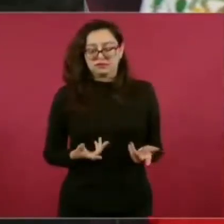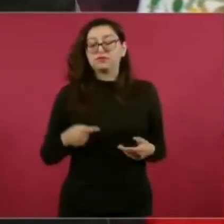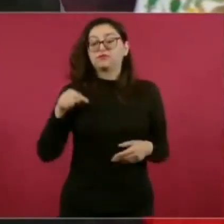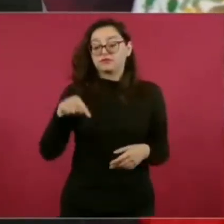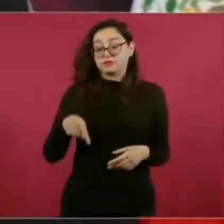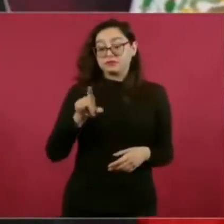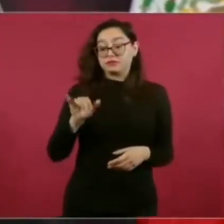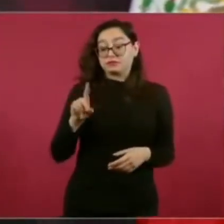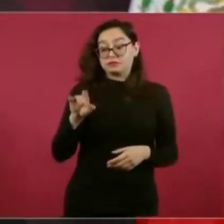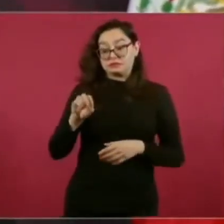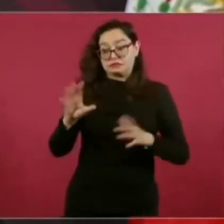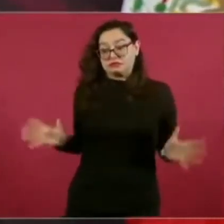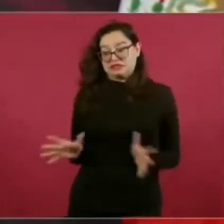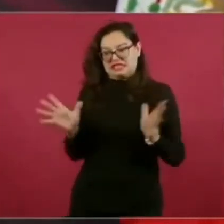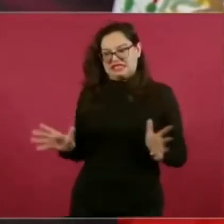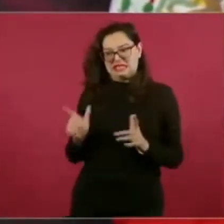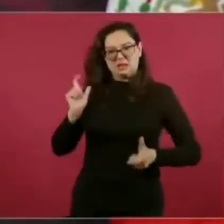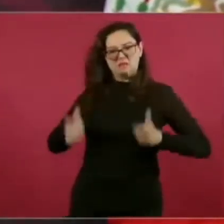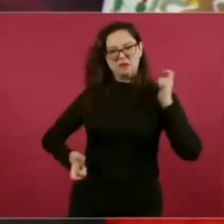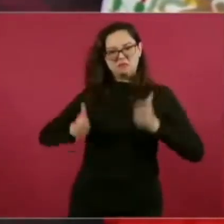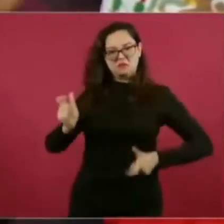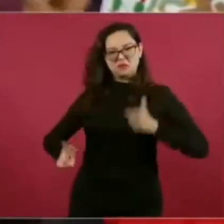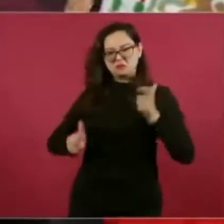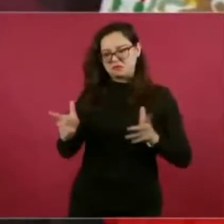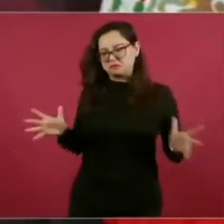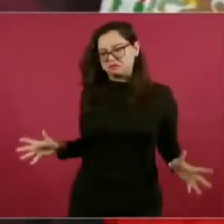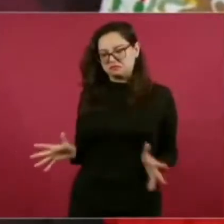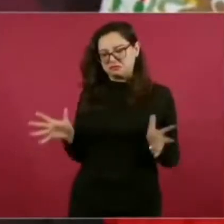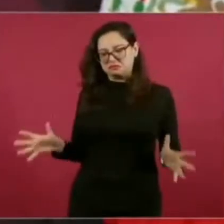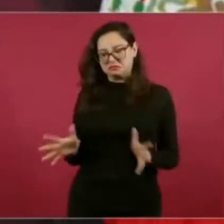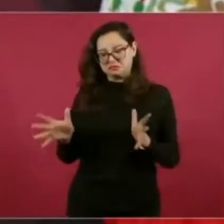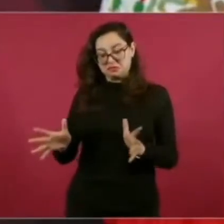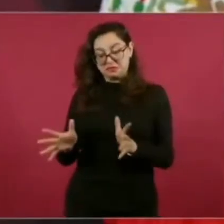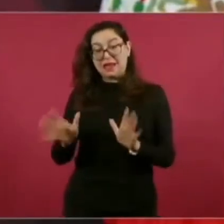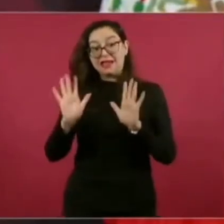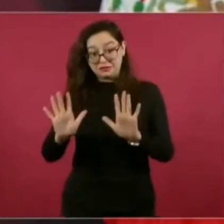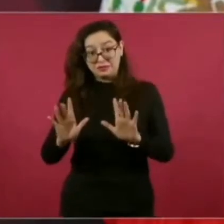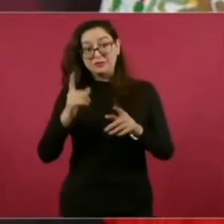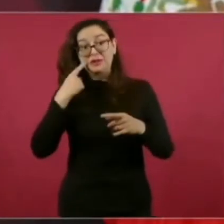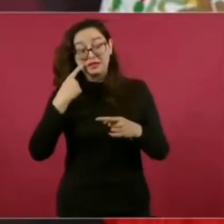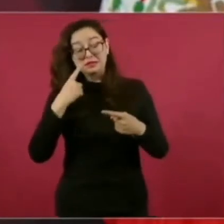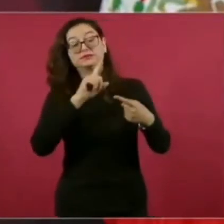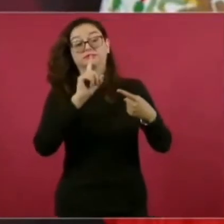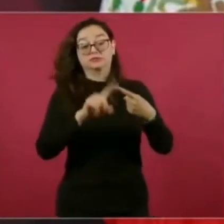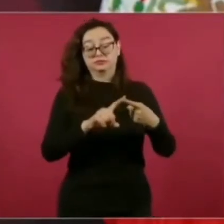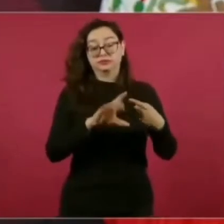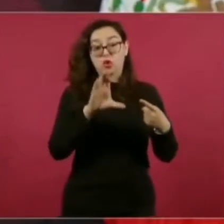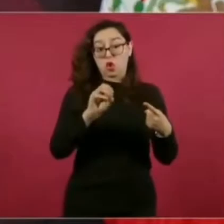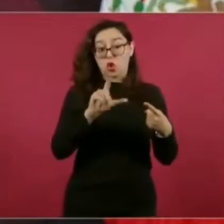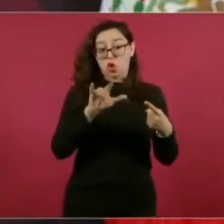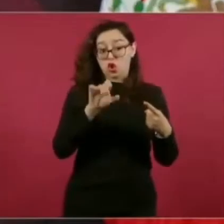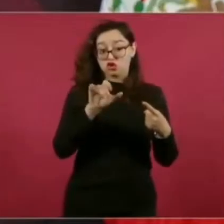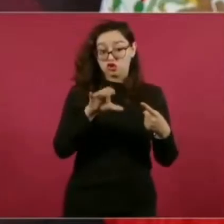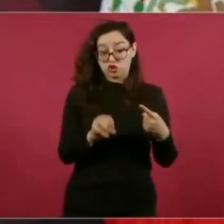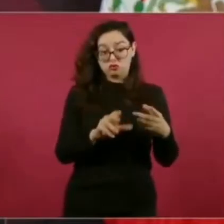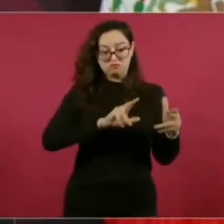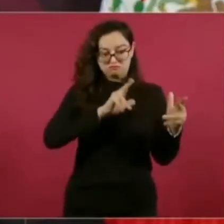Colosio, pierde el debate o no gana el debate Zedillo.